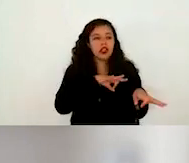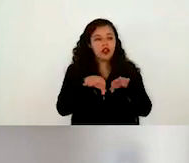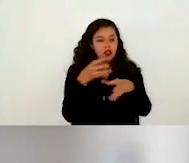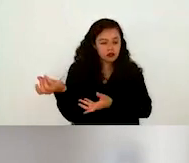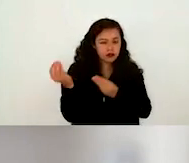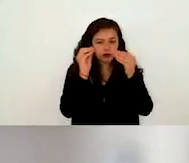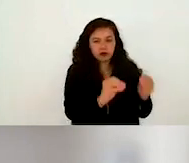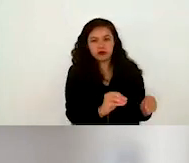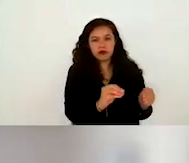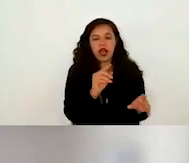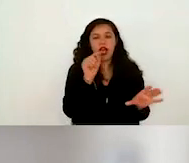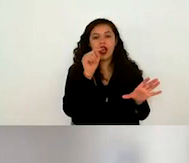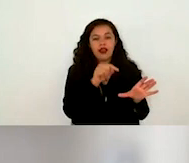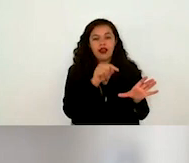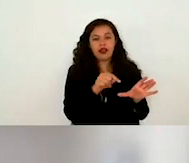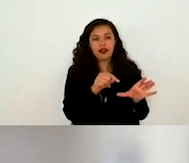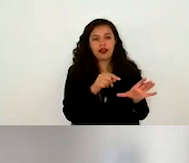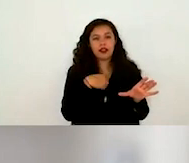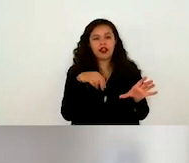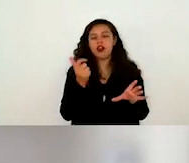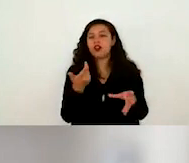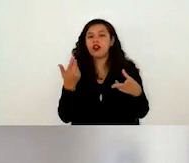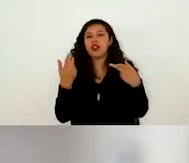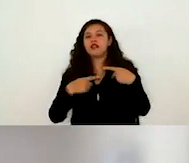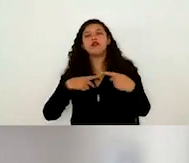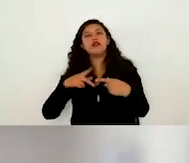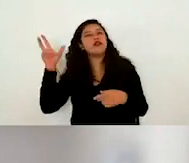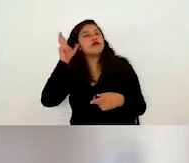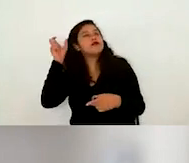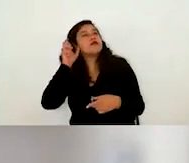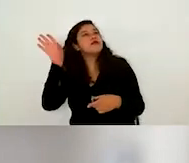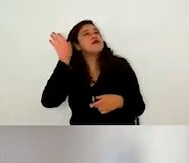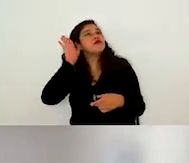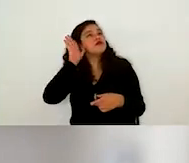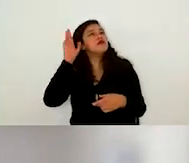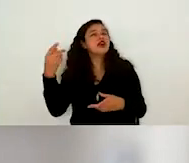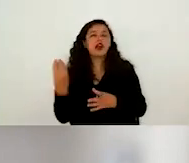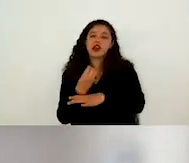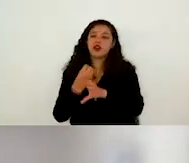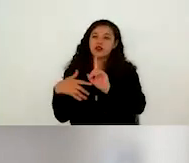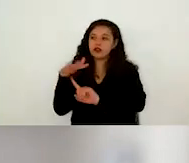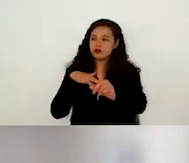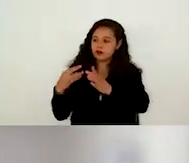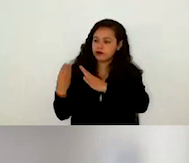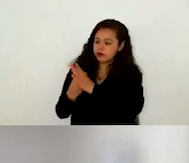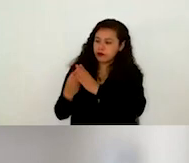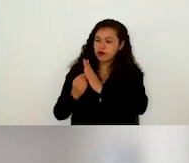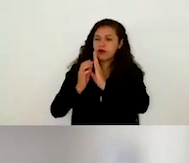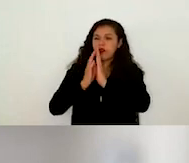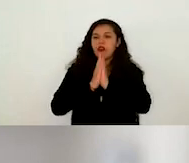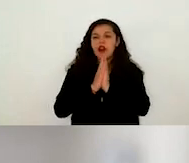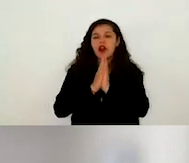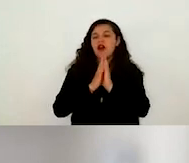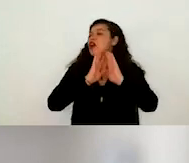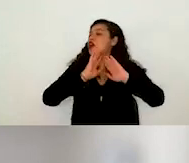aplicarlo lo que escuchemos de las otras personas de situaciones personales por favor pero mantén los